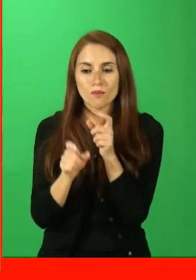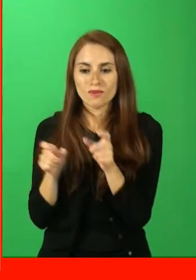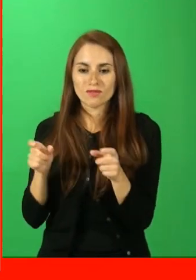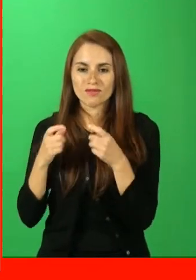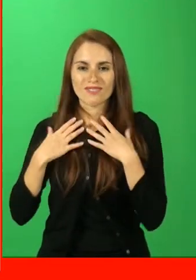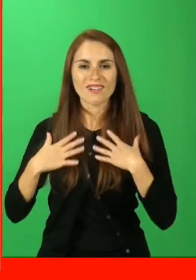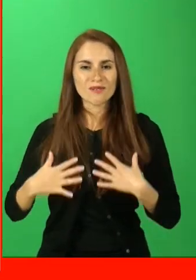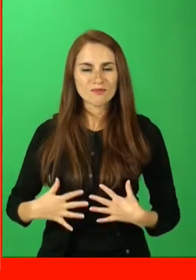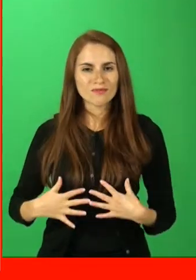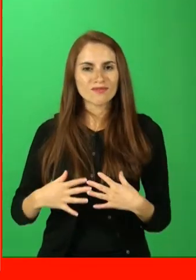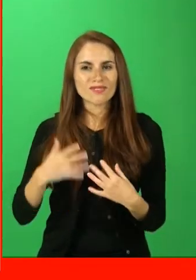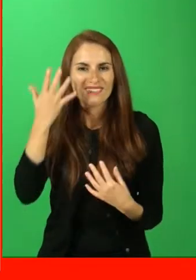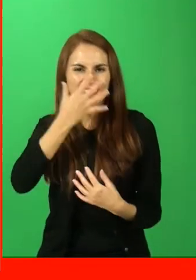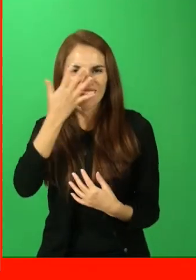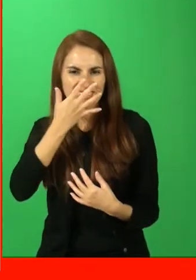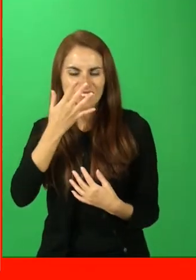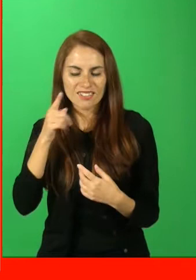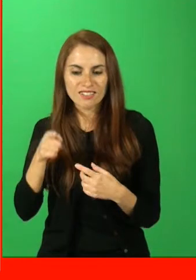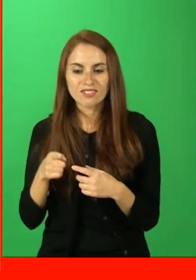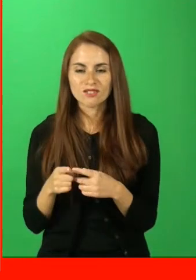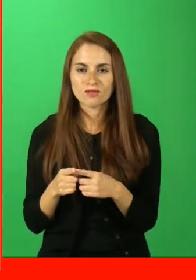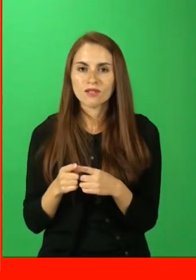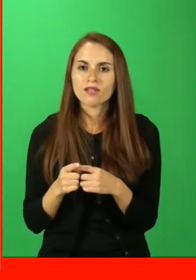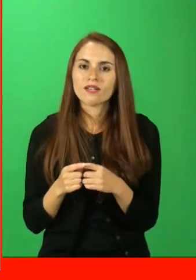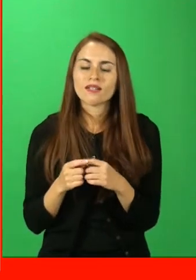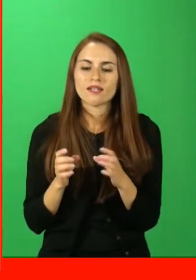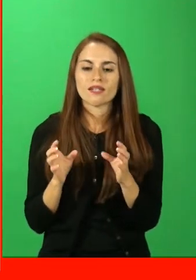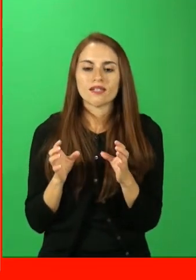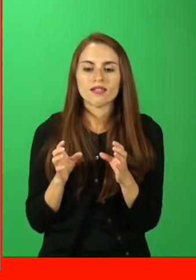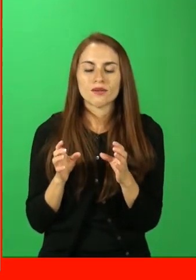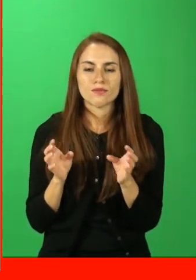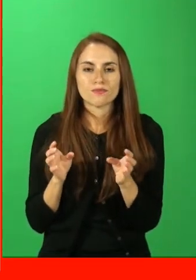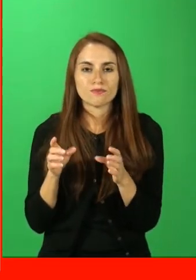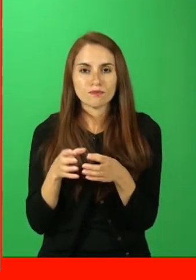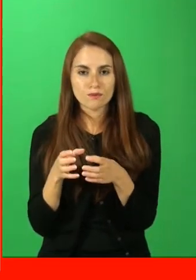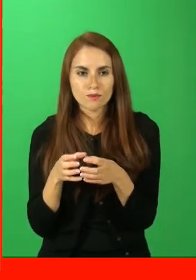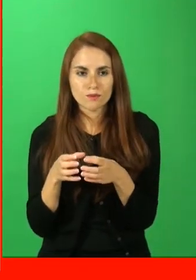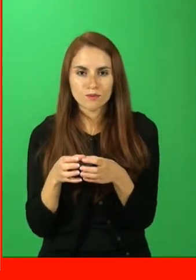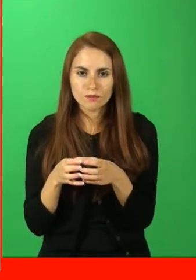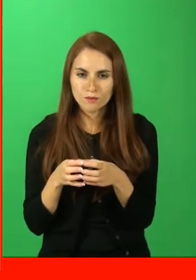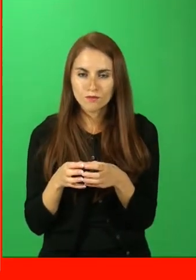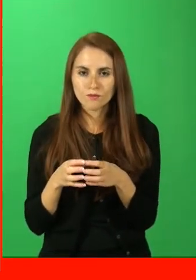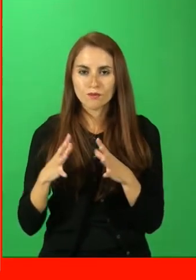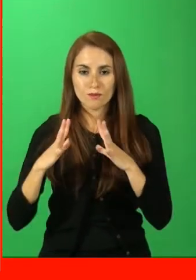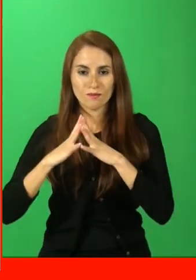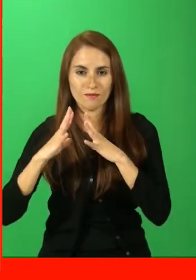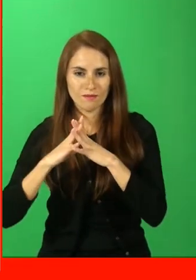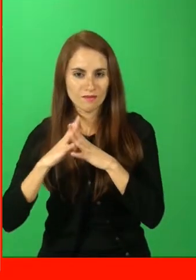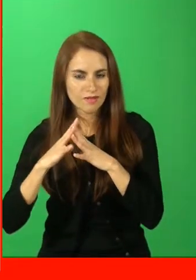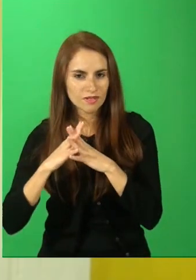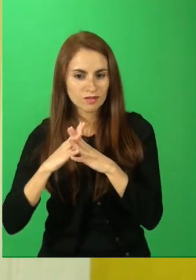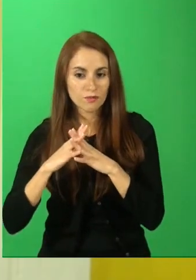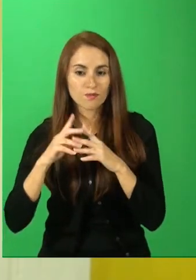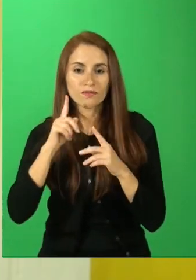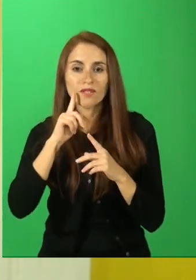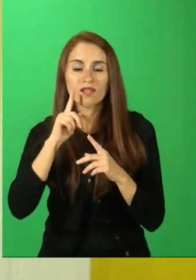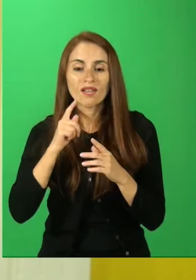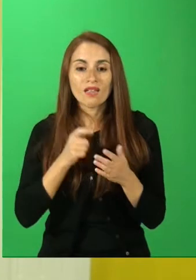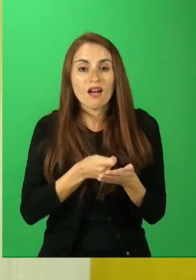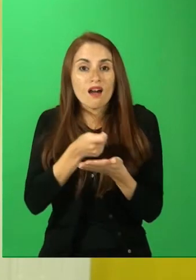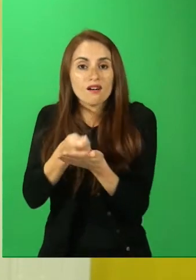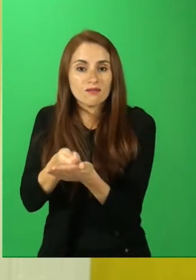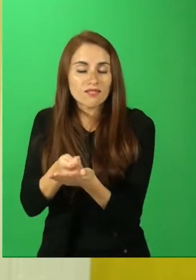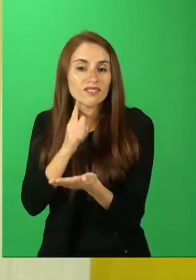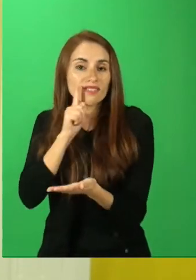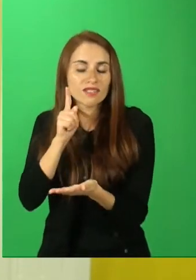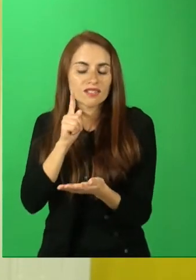negras, paramilitares de ultraderecha que van a ser económicamente financiados por empresarios que ven con